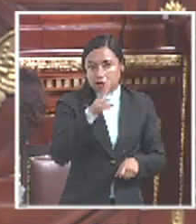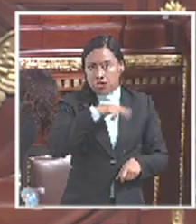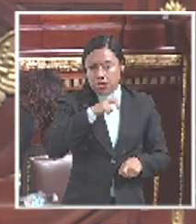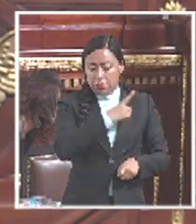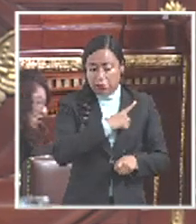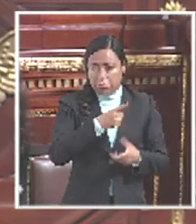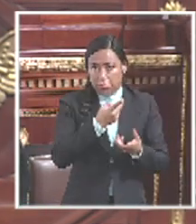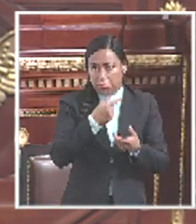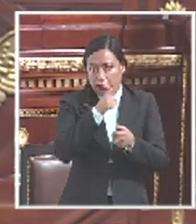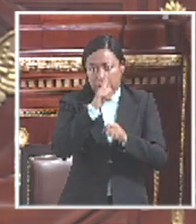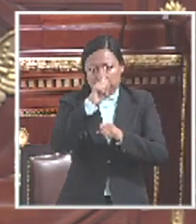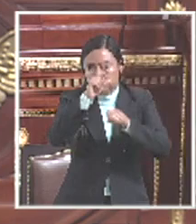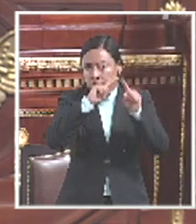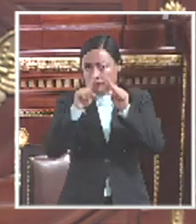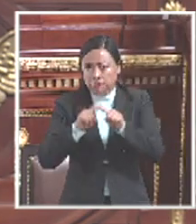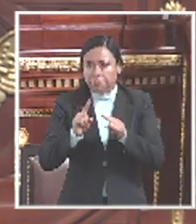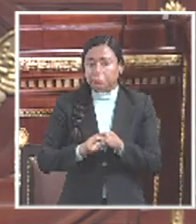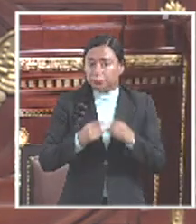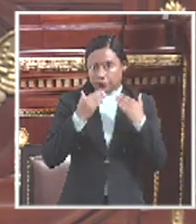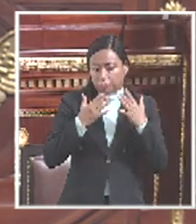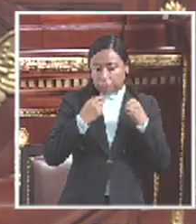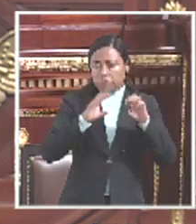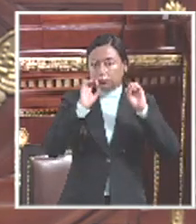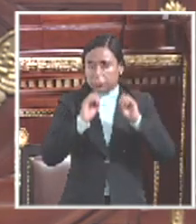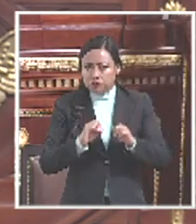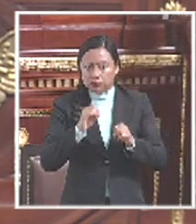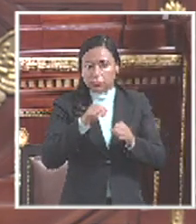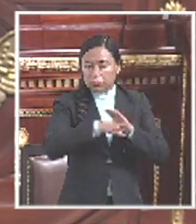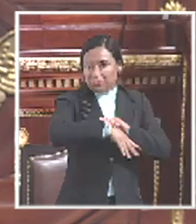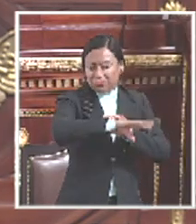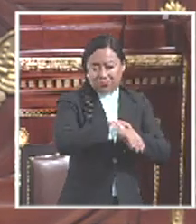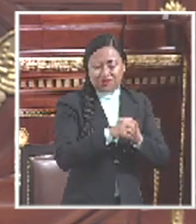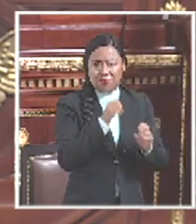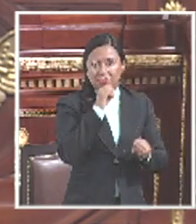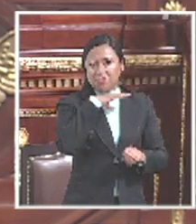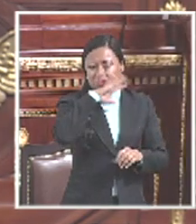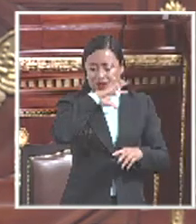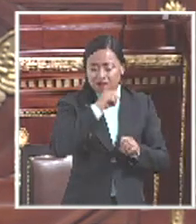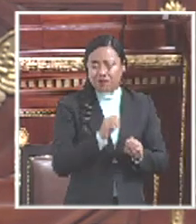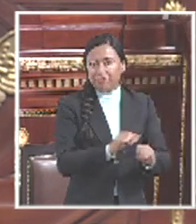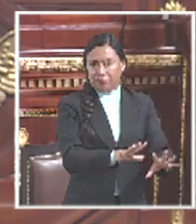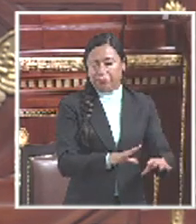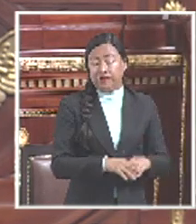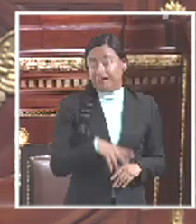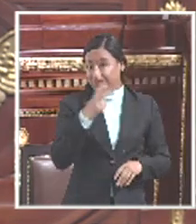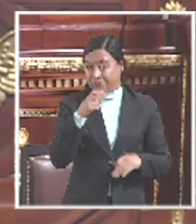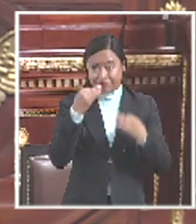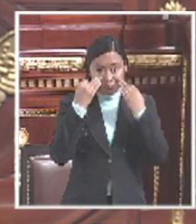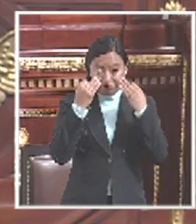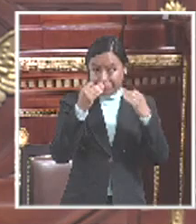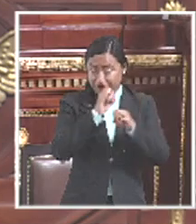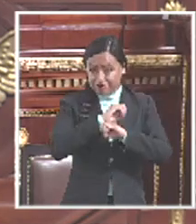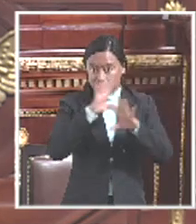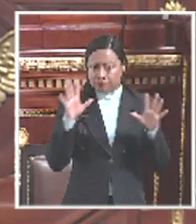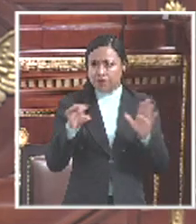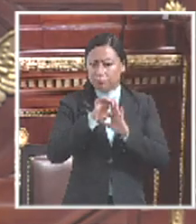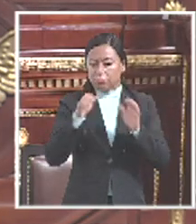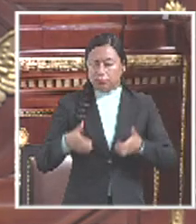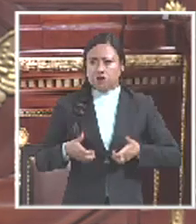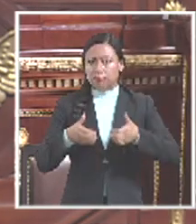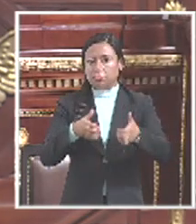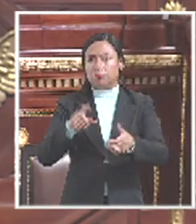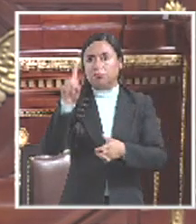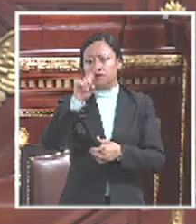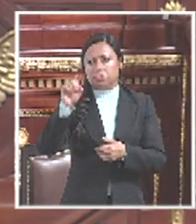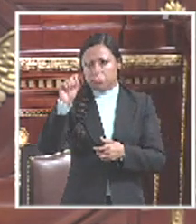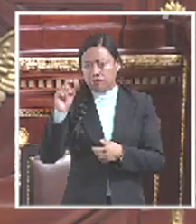iluminación y la acumulación de la basura, que es más que evidente. En la calle 122 Sur,